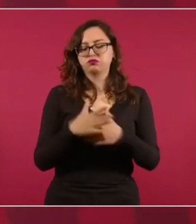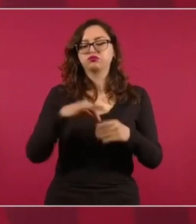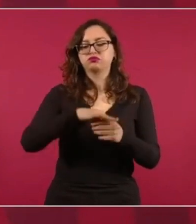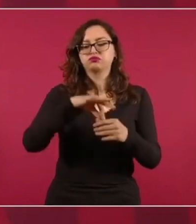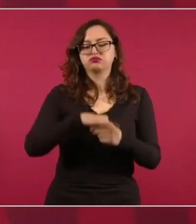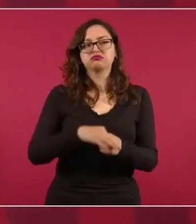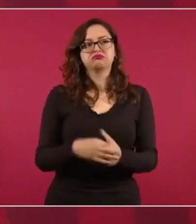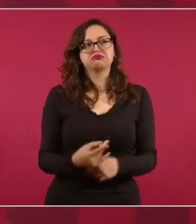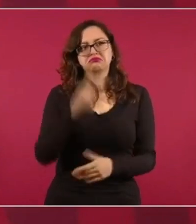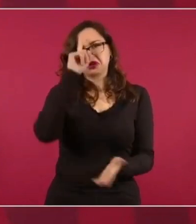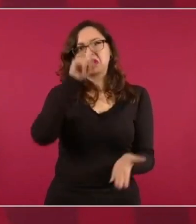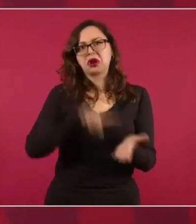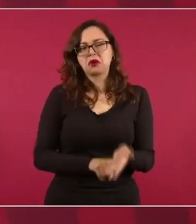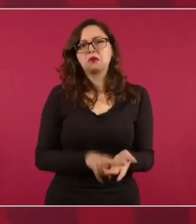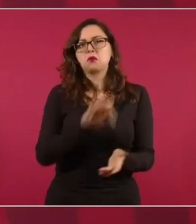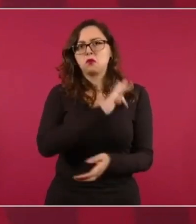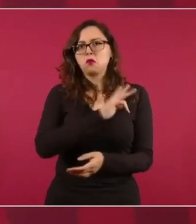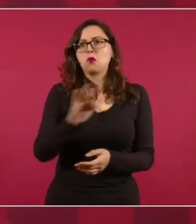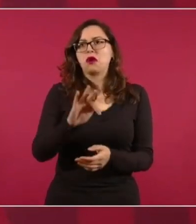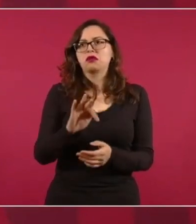con legalidad,